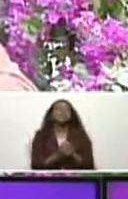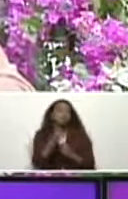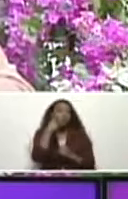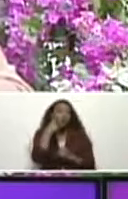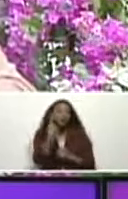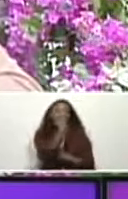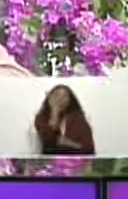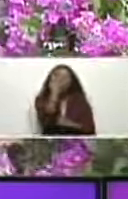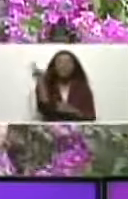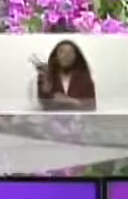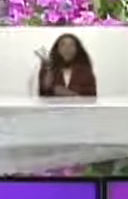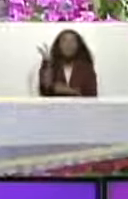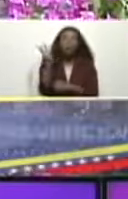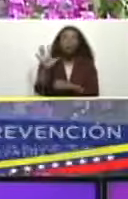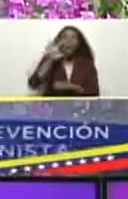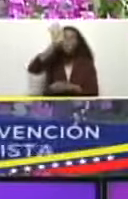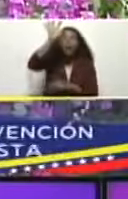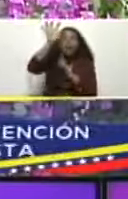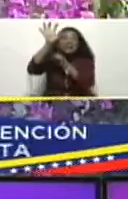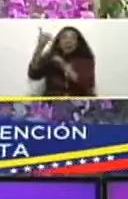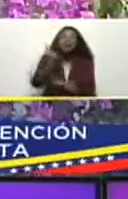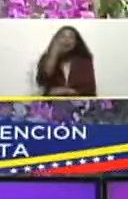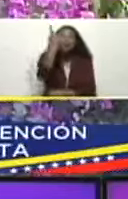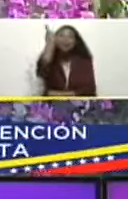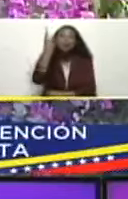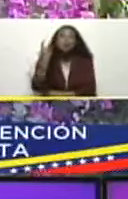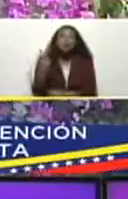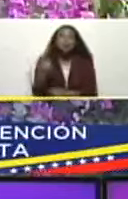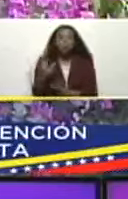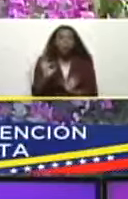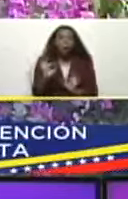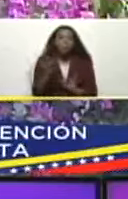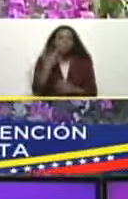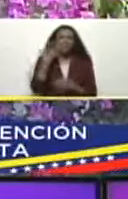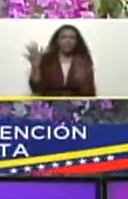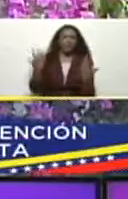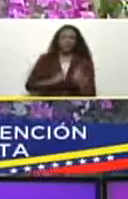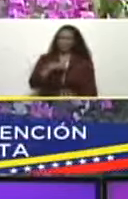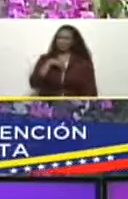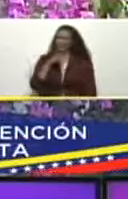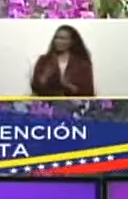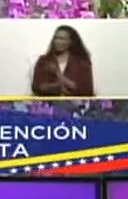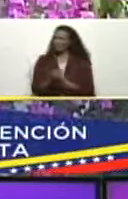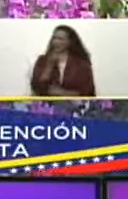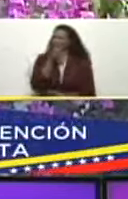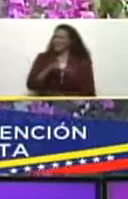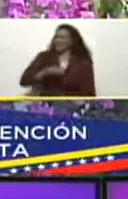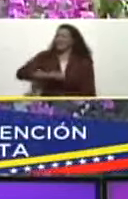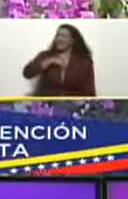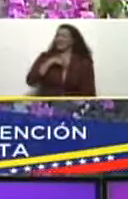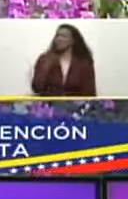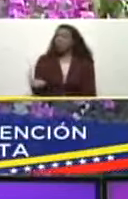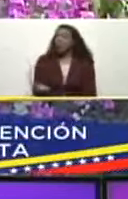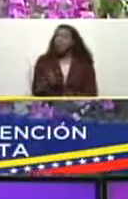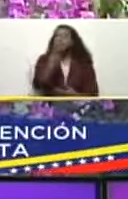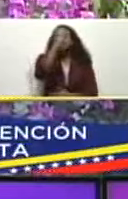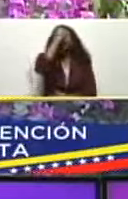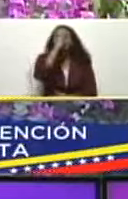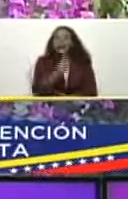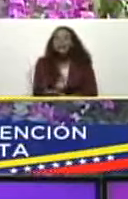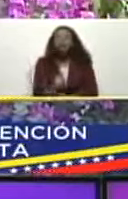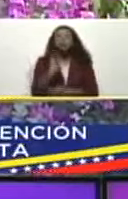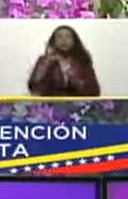Fuimos el único país que en un momento dado, algo que pudiera parecer loco hoy, tuvimos casi un año en